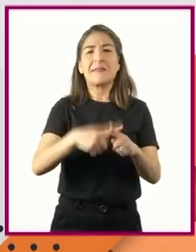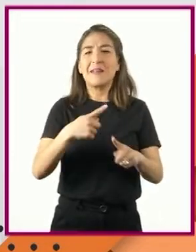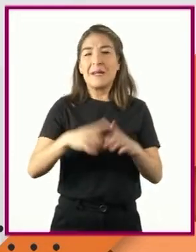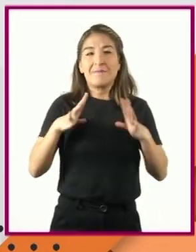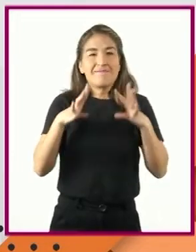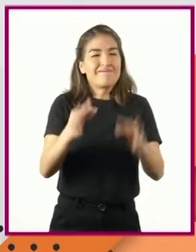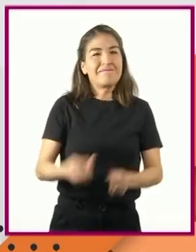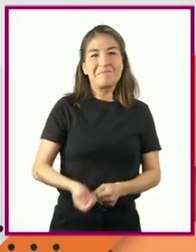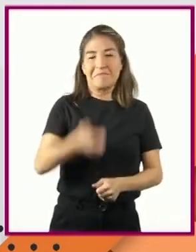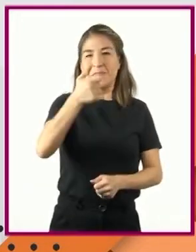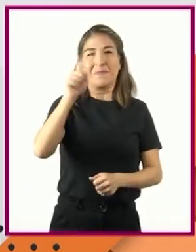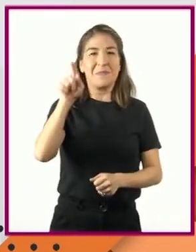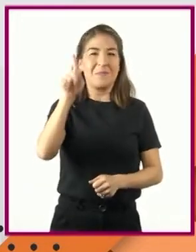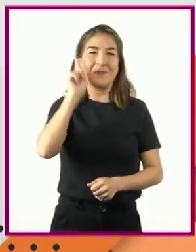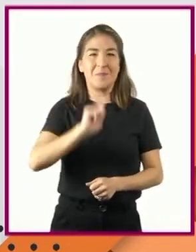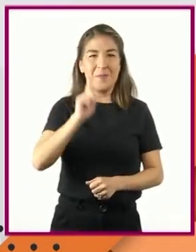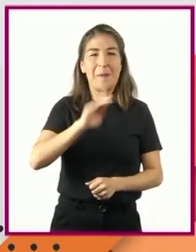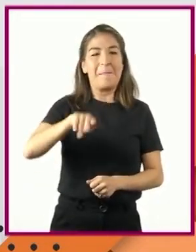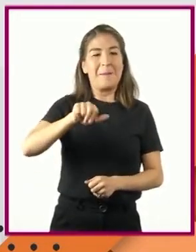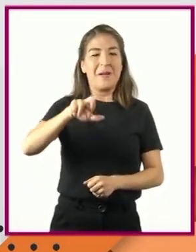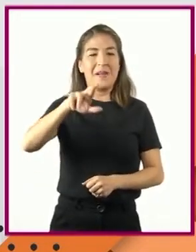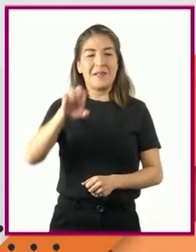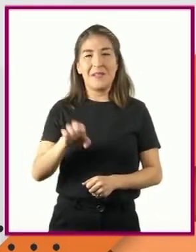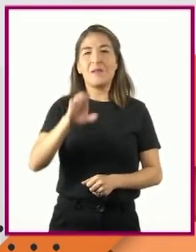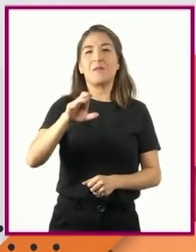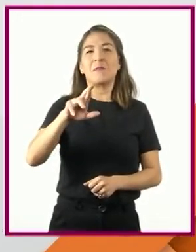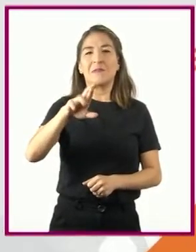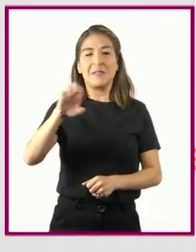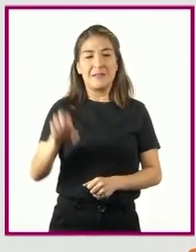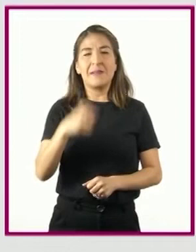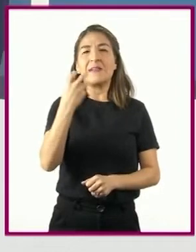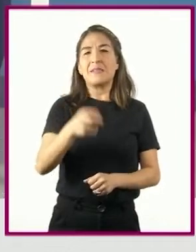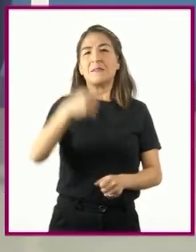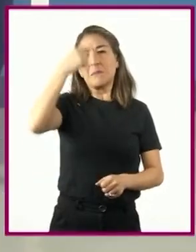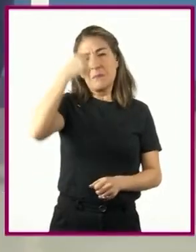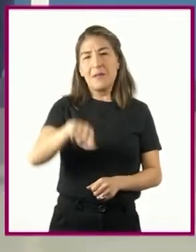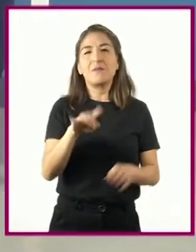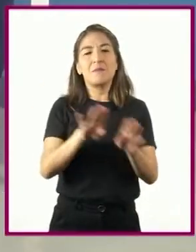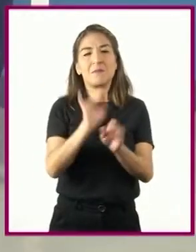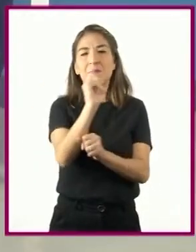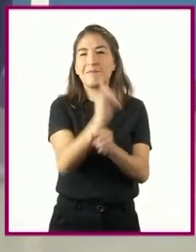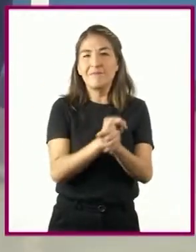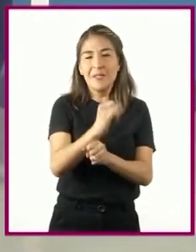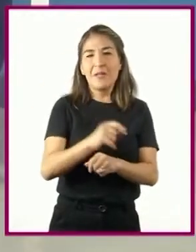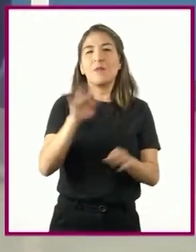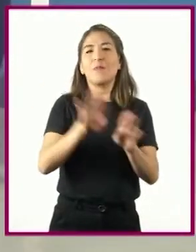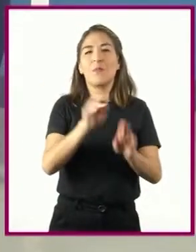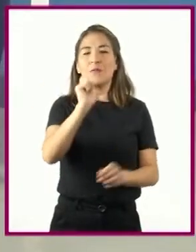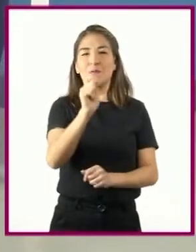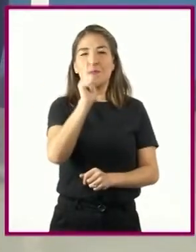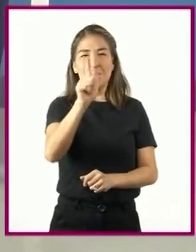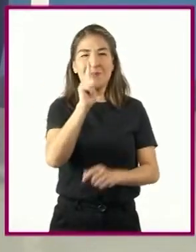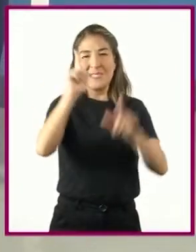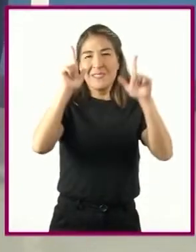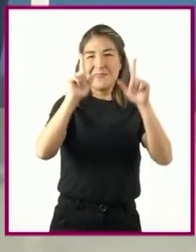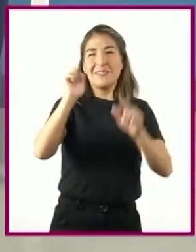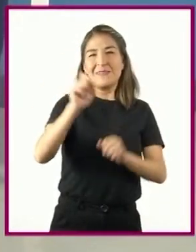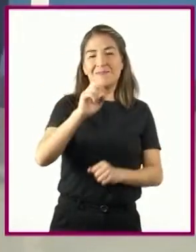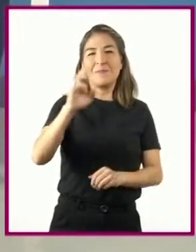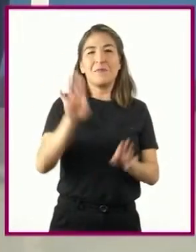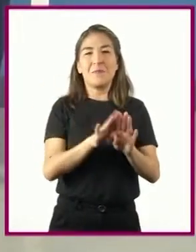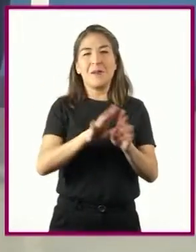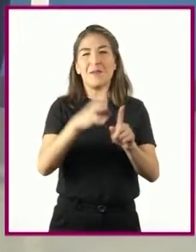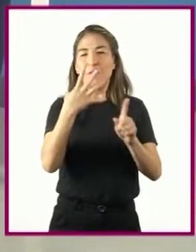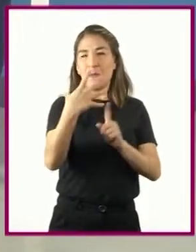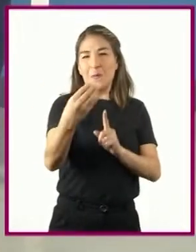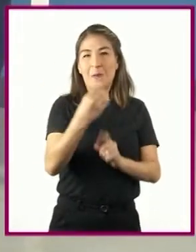primera vez a una mujer, Marie Curie, por sus investigaciones sobre el fenómeno de la radiación, premio que volvió